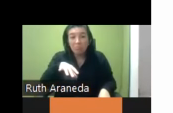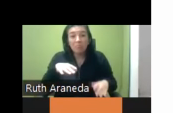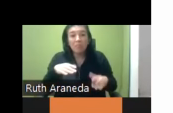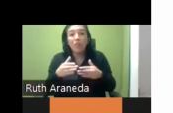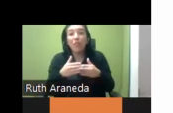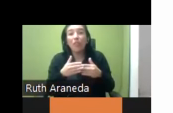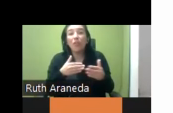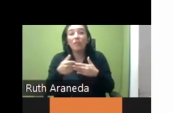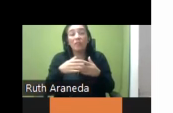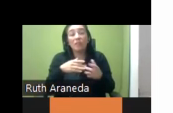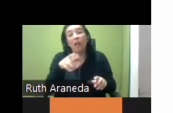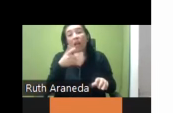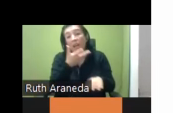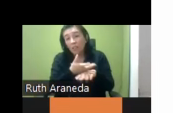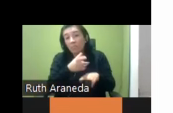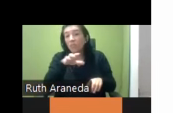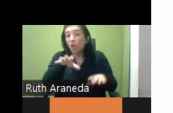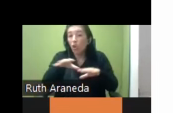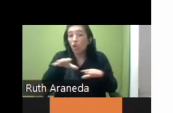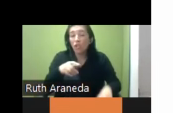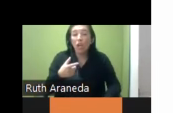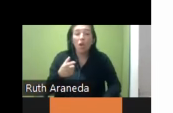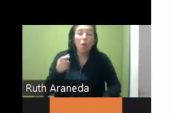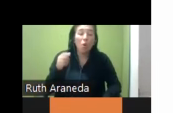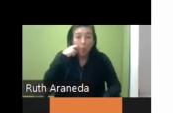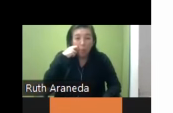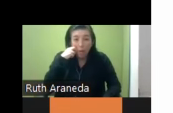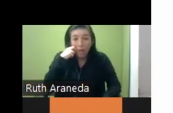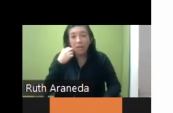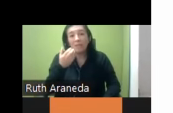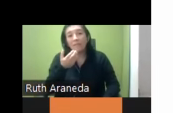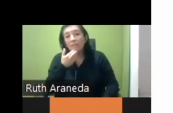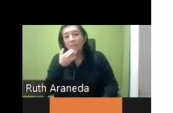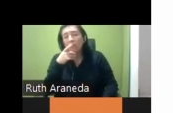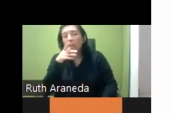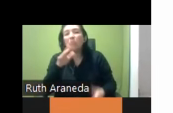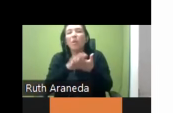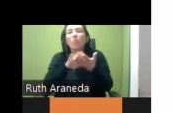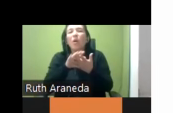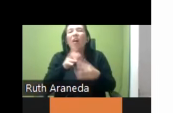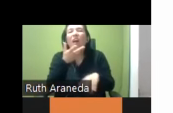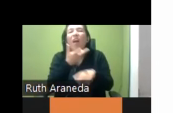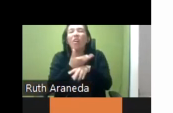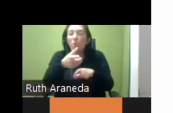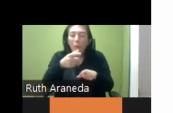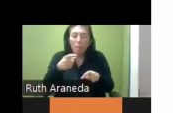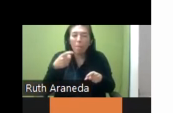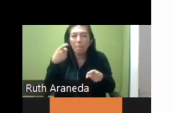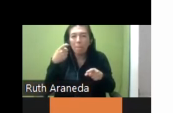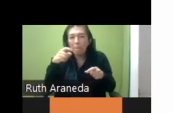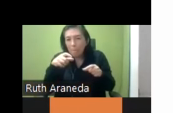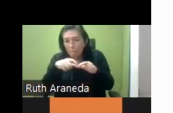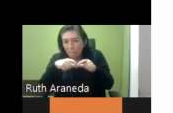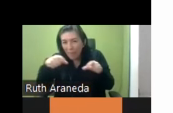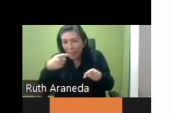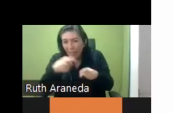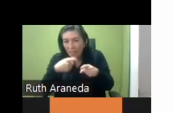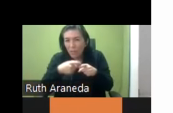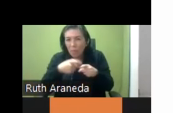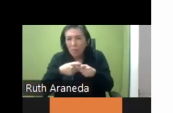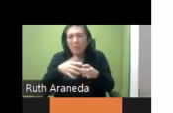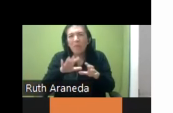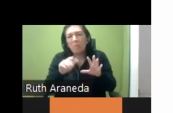tanto humanos, artefactuales, decimos por ese pedazo de cerámica que hay aquí rota, ¿no? Hay un fragmento